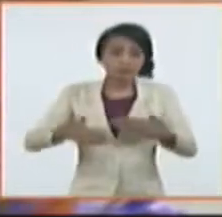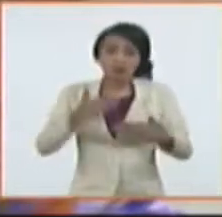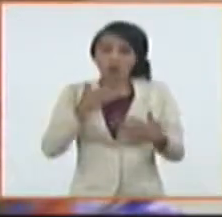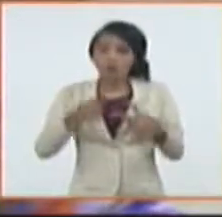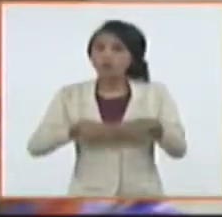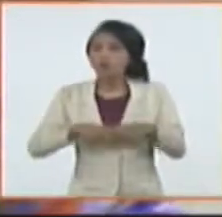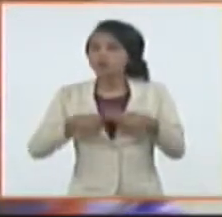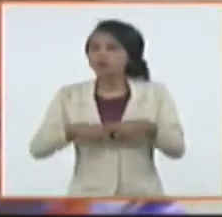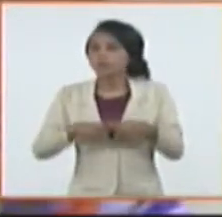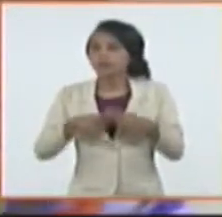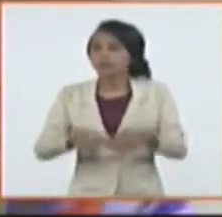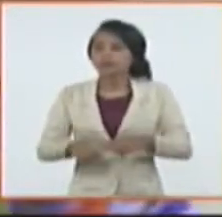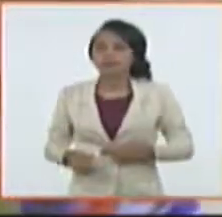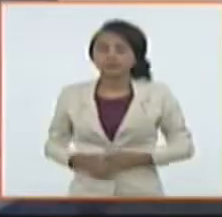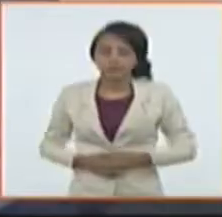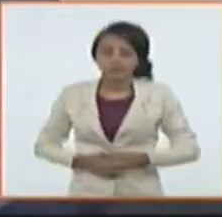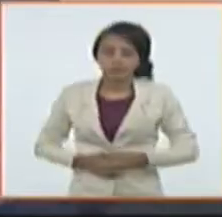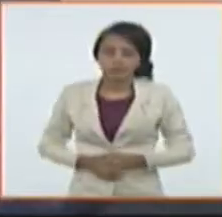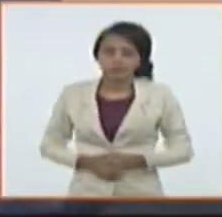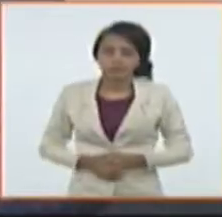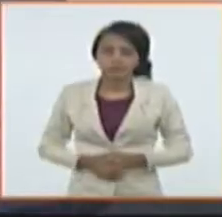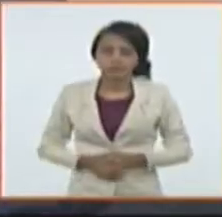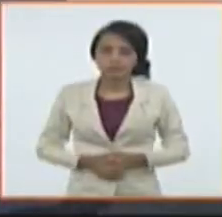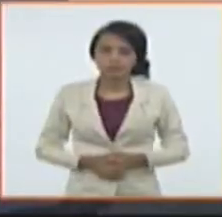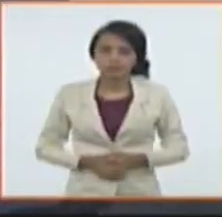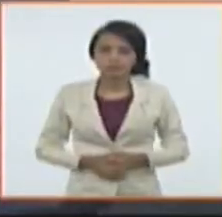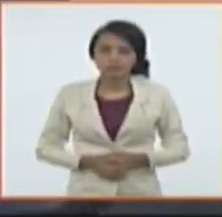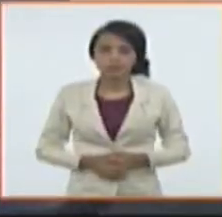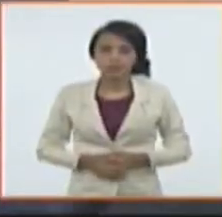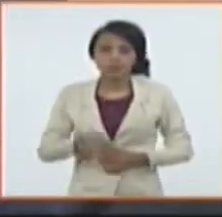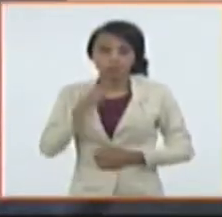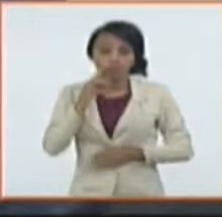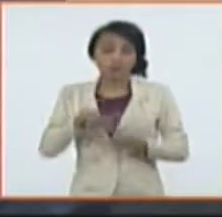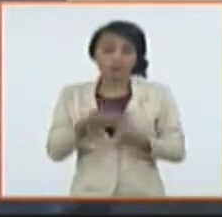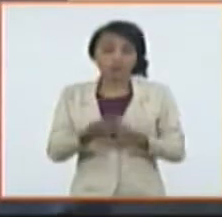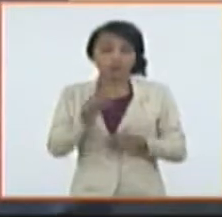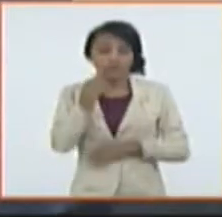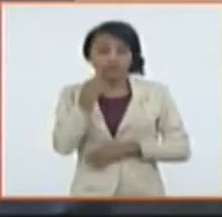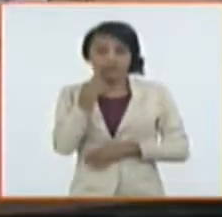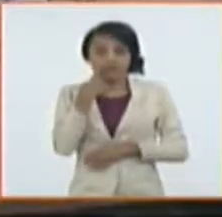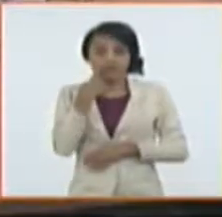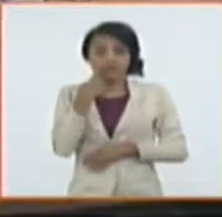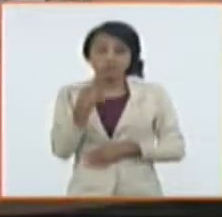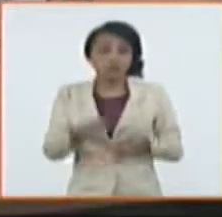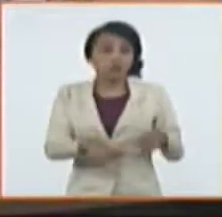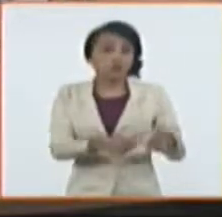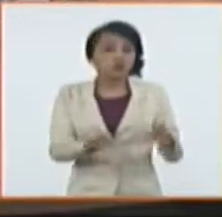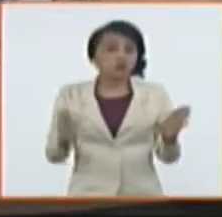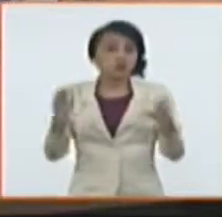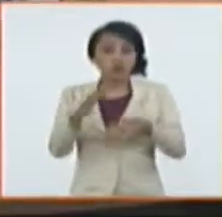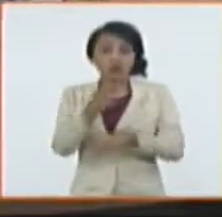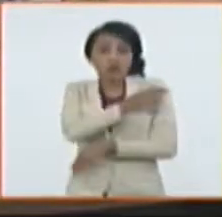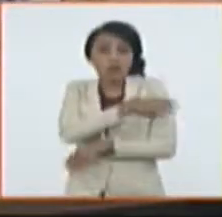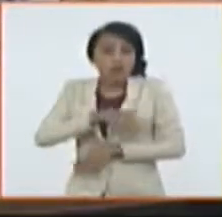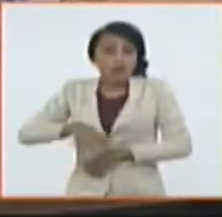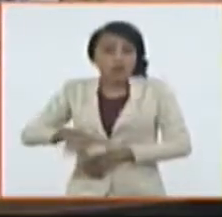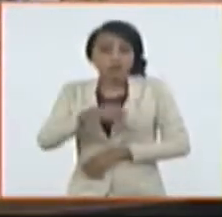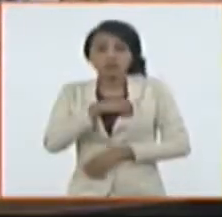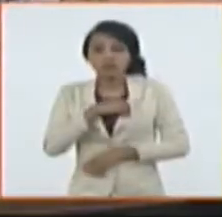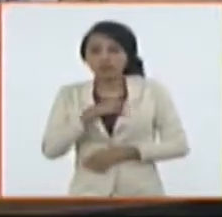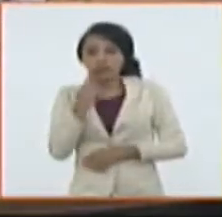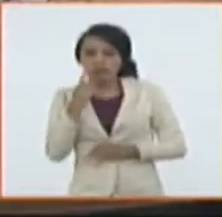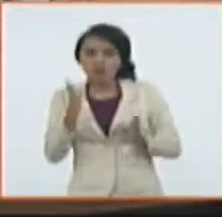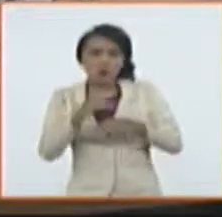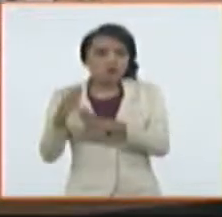país, que también ocasionan desabastecimiento, y ya estamos sufriendo el tema de los desabastecimientos por parte de la población en un tiempo